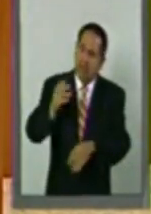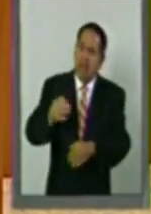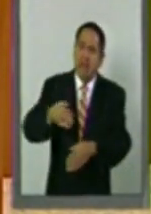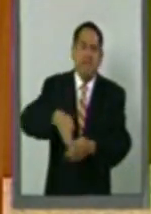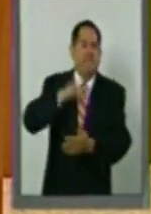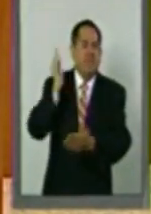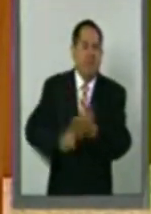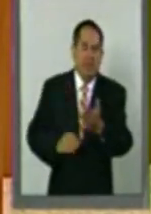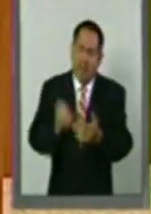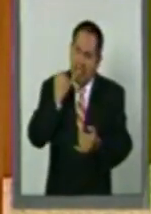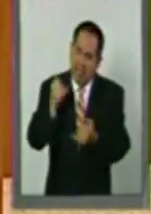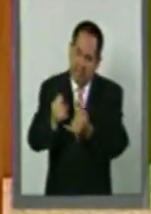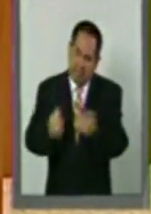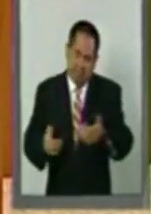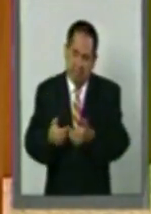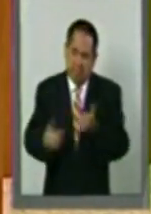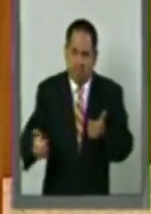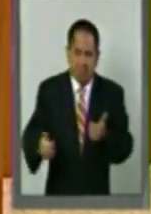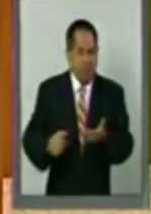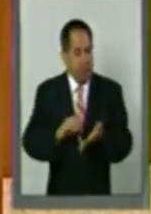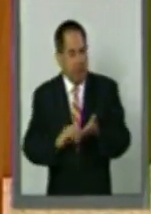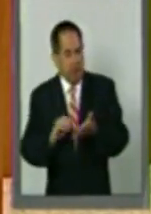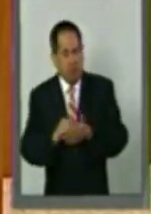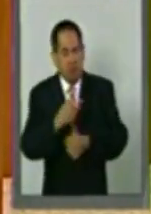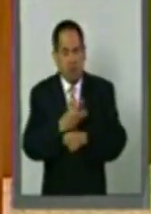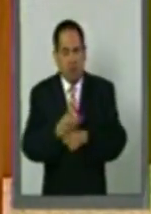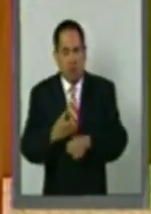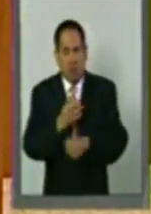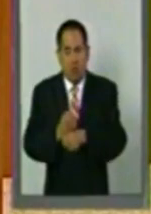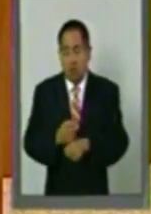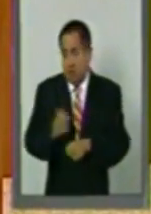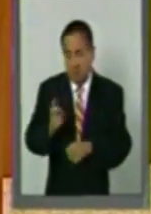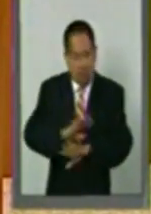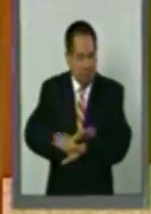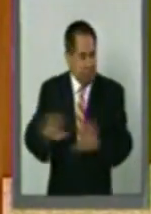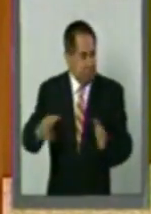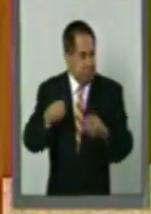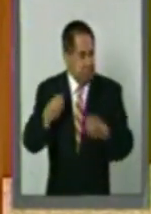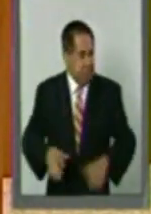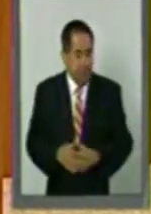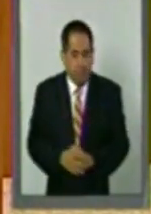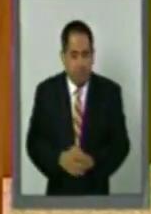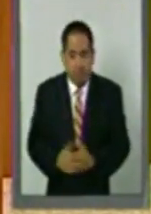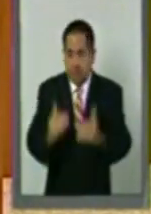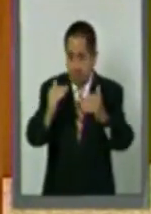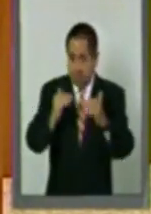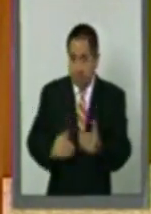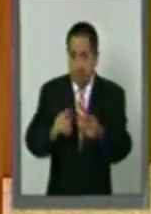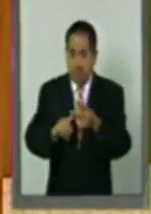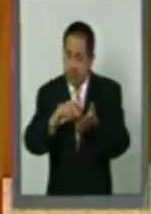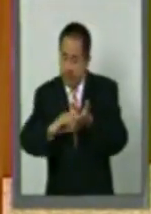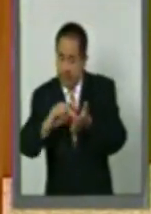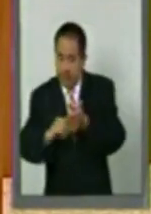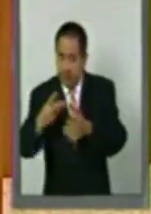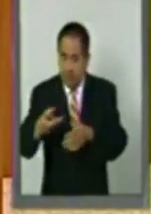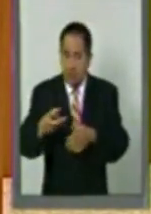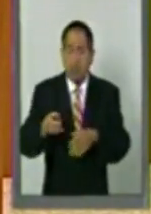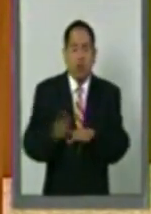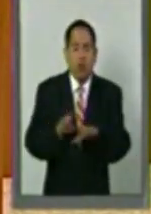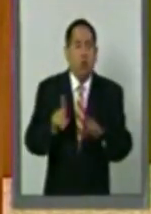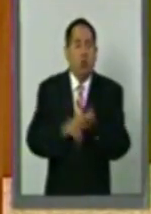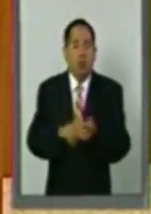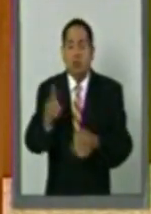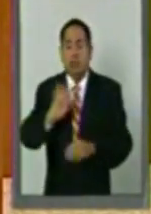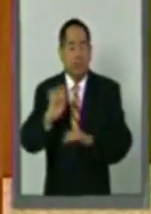en las fracciones tercera y cuarta. En tanto, la fracción tercera es relativa a la pérdida de la patria potestad por